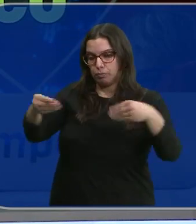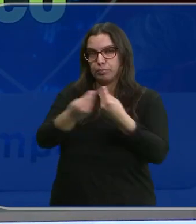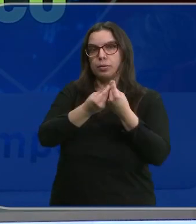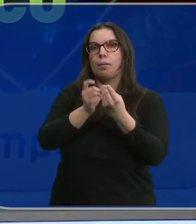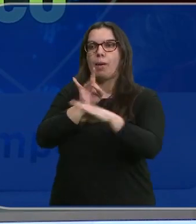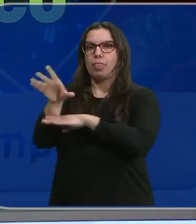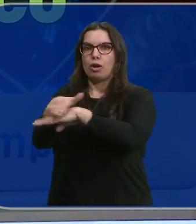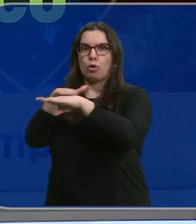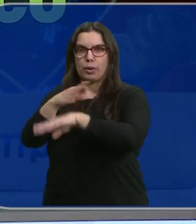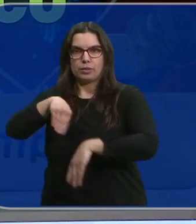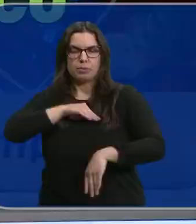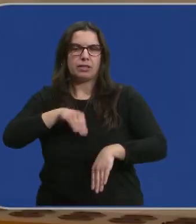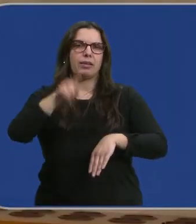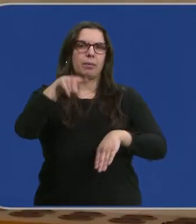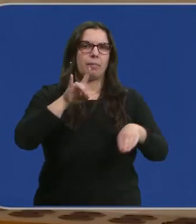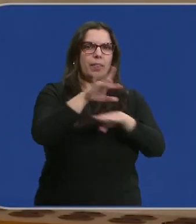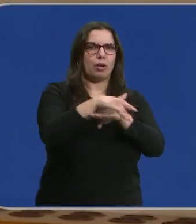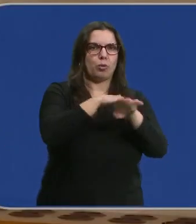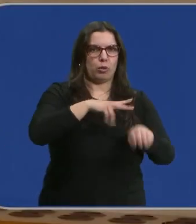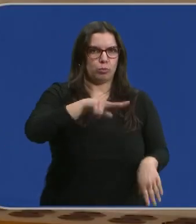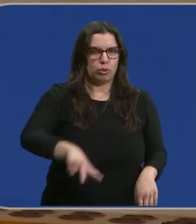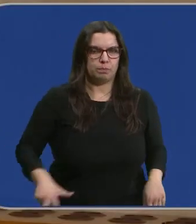los gobiernos de ambos países.